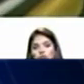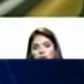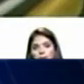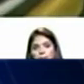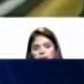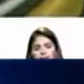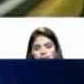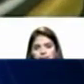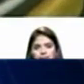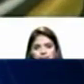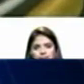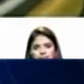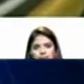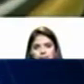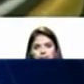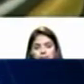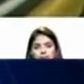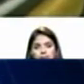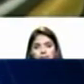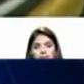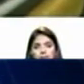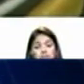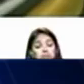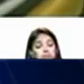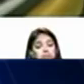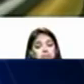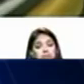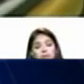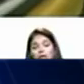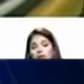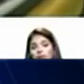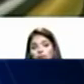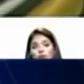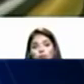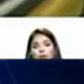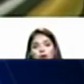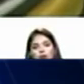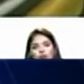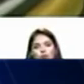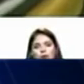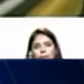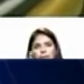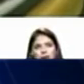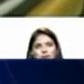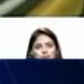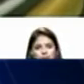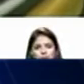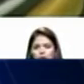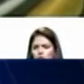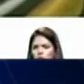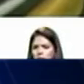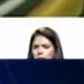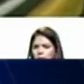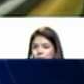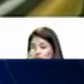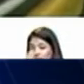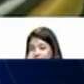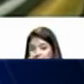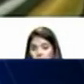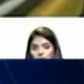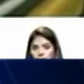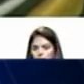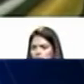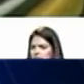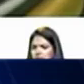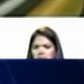Bueno, queríamos informar, rendir cuentas al país. Dijimos que no íbamos a perder un segundo, que